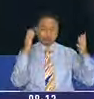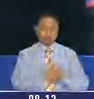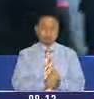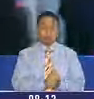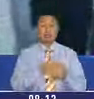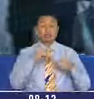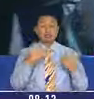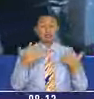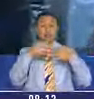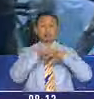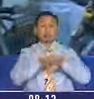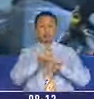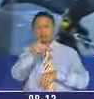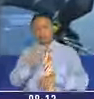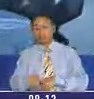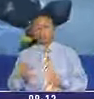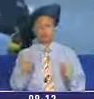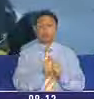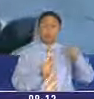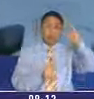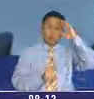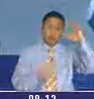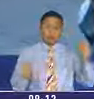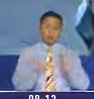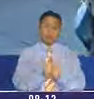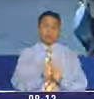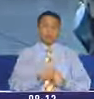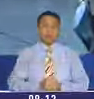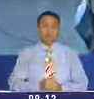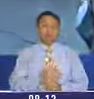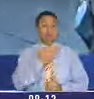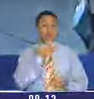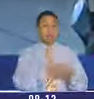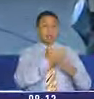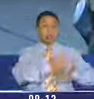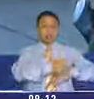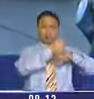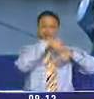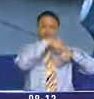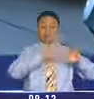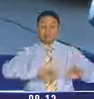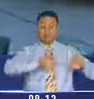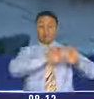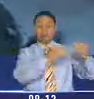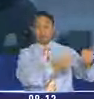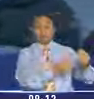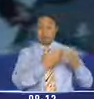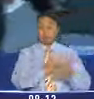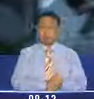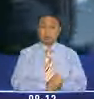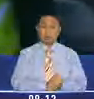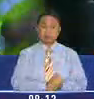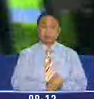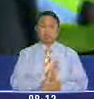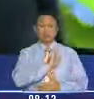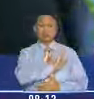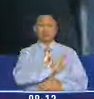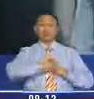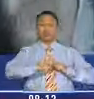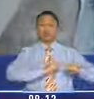trabajo en conjunto, ciudadanía y Policía Nacional. Muchísimas gracias, Teniente Coronel, por esta importante información. Es la labor que